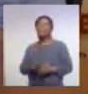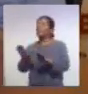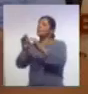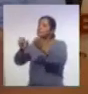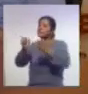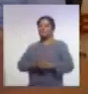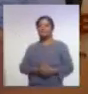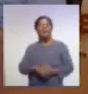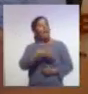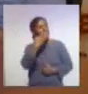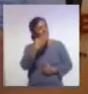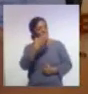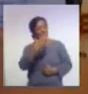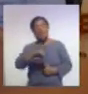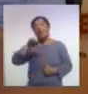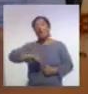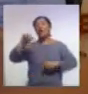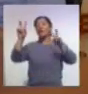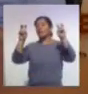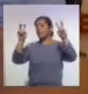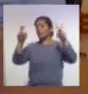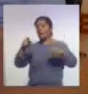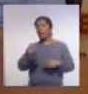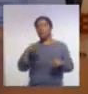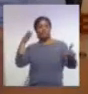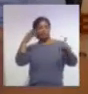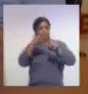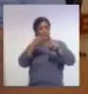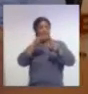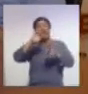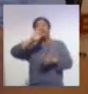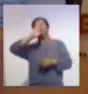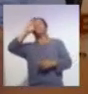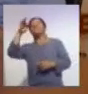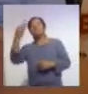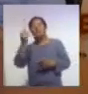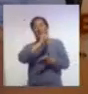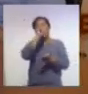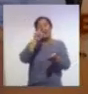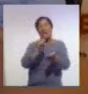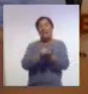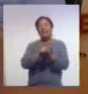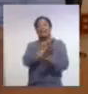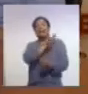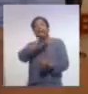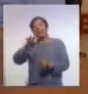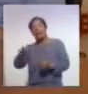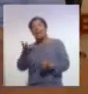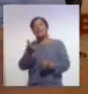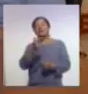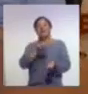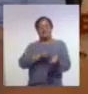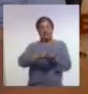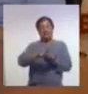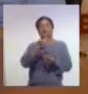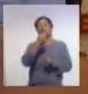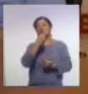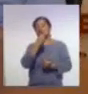Y hoy vamos a hablar de un tema muy importante que tiene que ver con las reformas a la Ley General de los Derechos de las Niñas, Niños